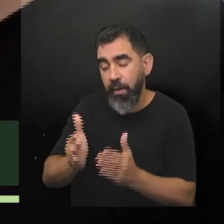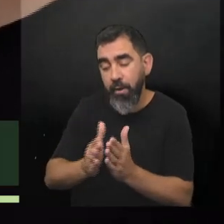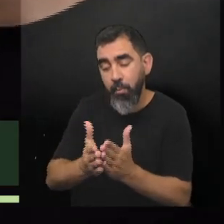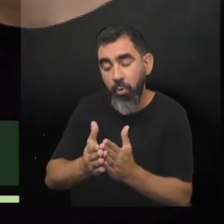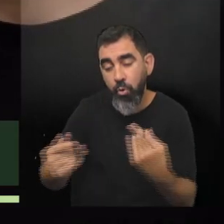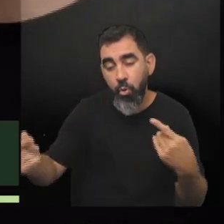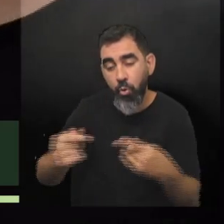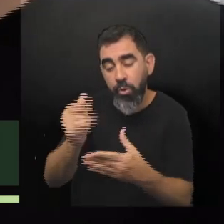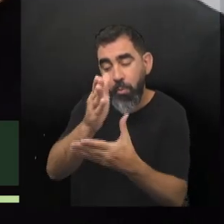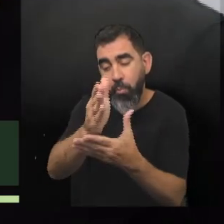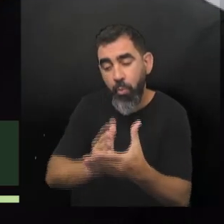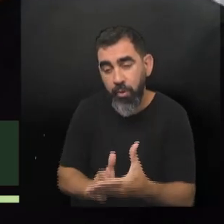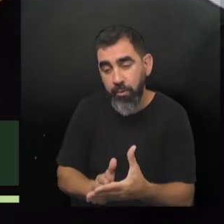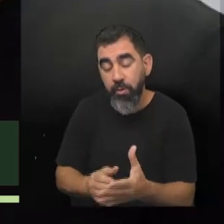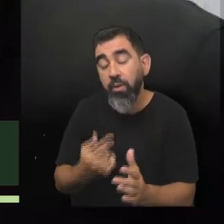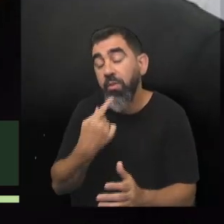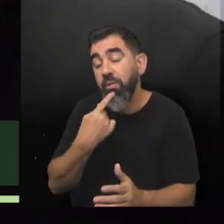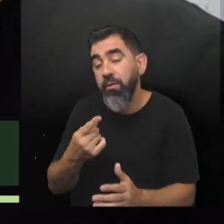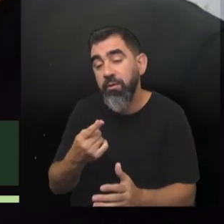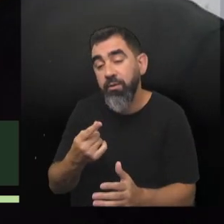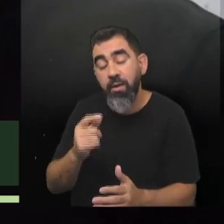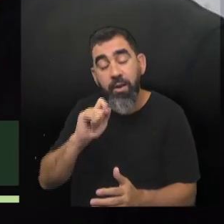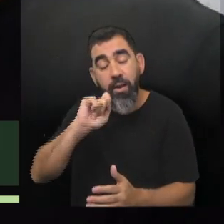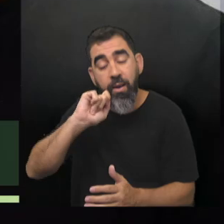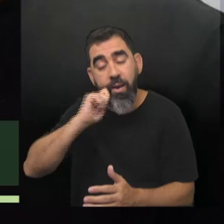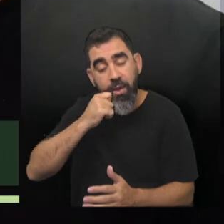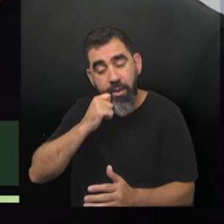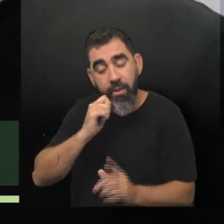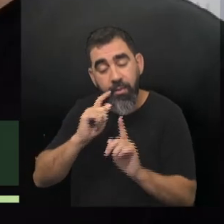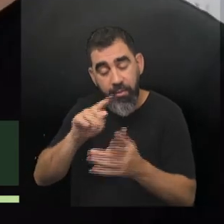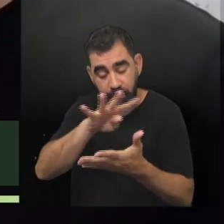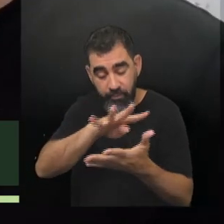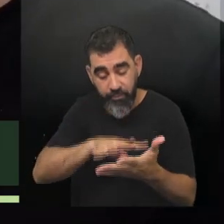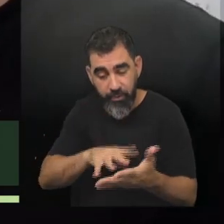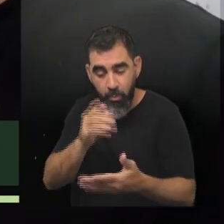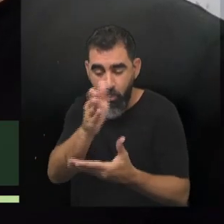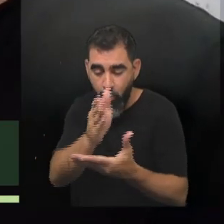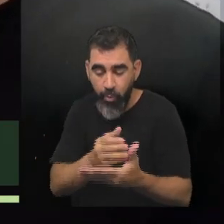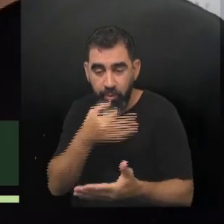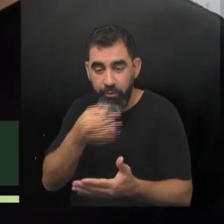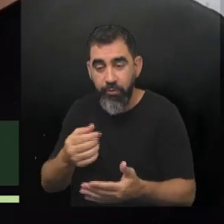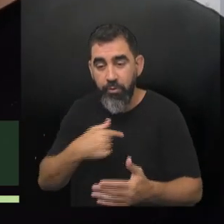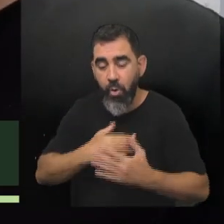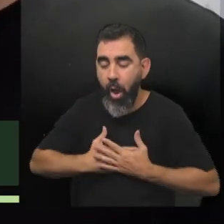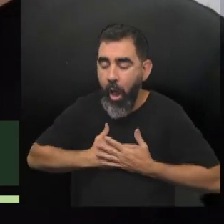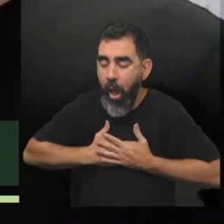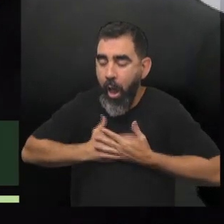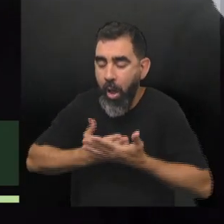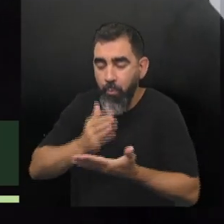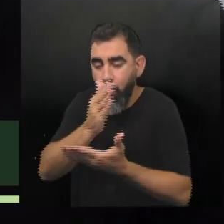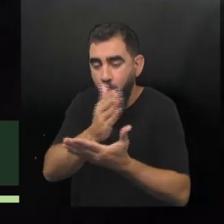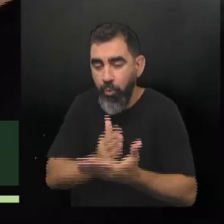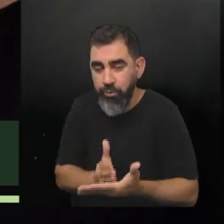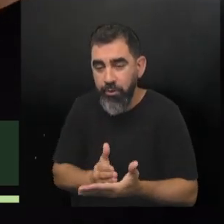poetas y dice una cosa muy muy linda en en es ese texto él es un poeta no dice Yo amo la poesía a